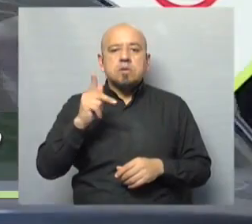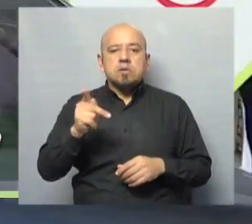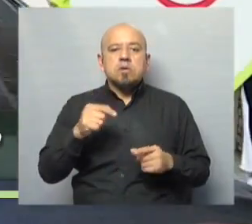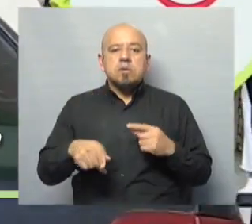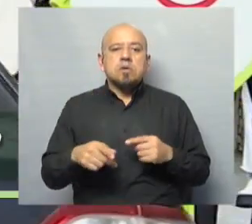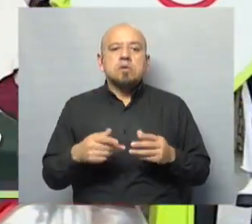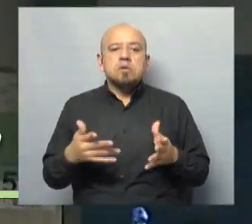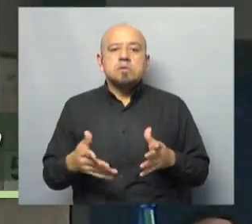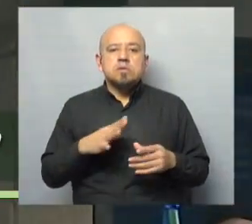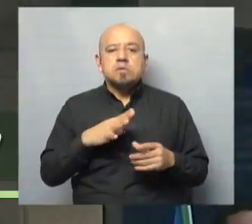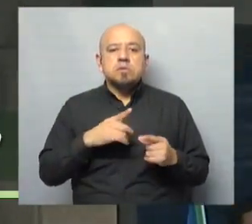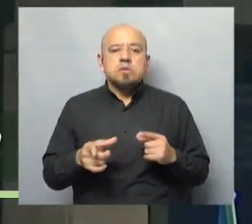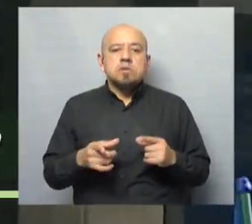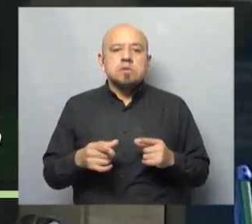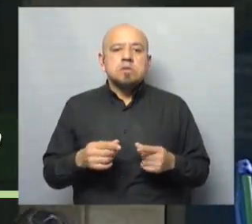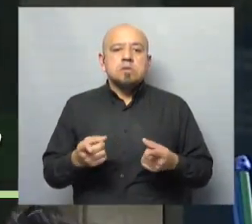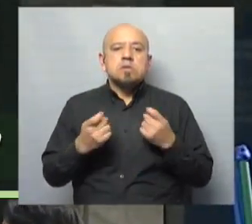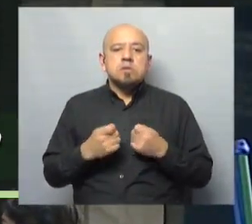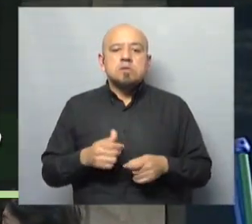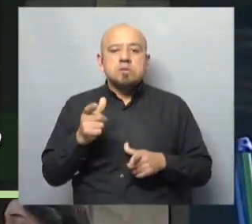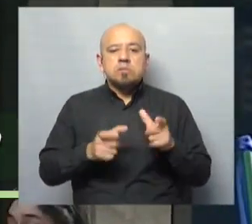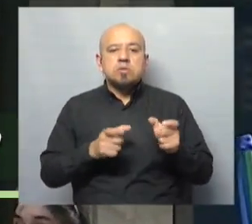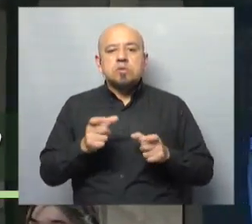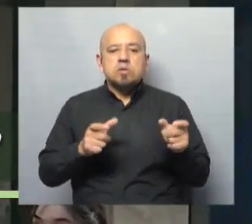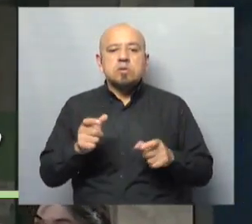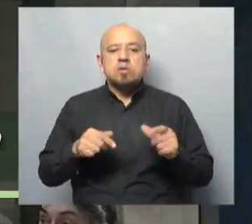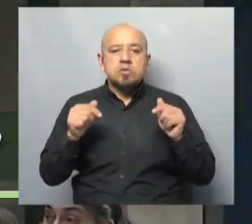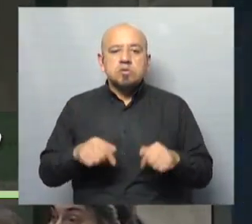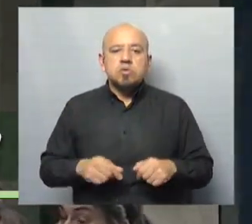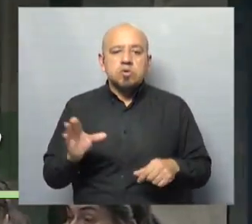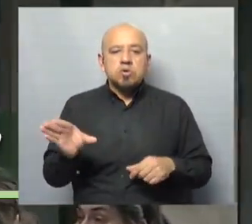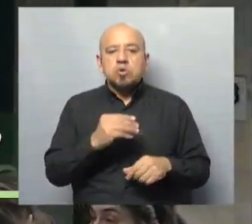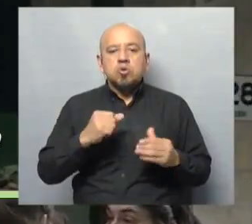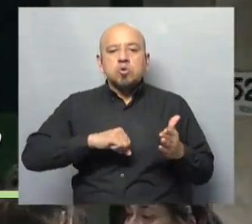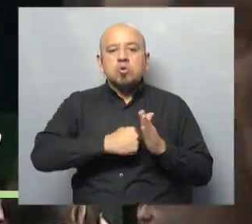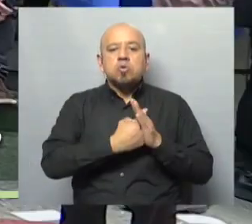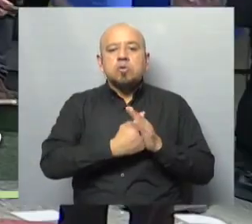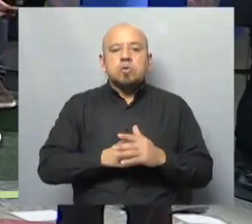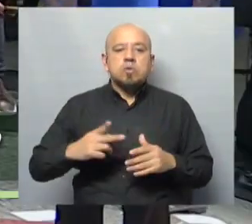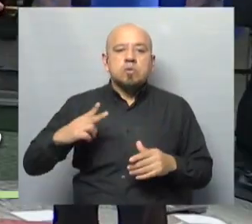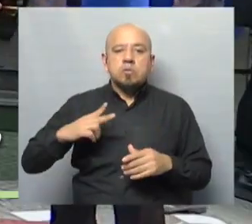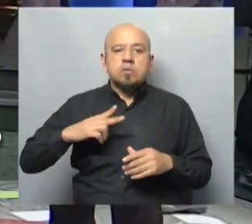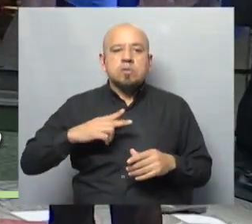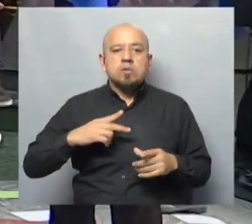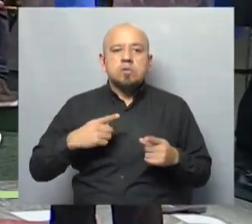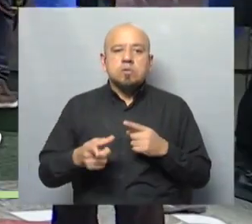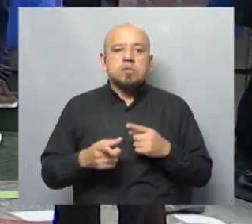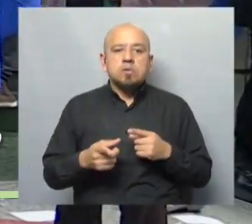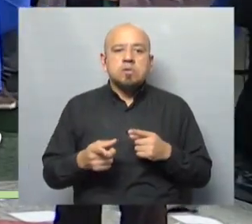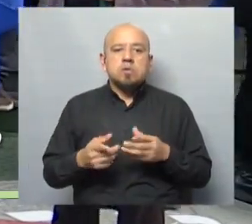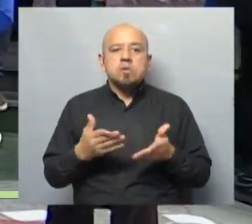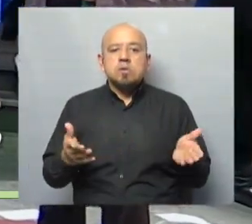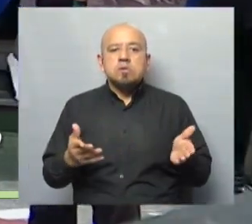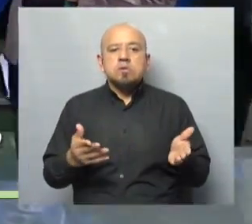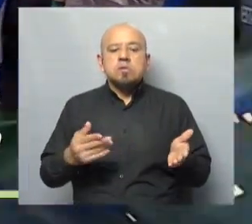bancario donde hay en necesidad de personal hoy todos los bancos privados están trabajando al límite de personal el